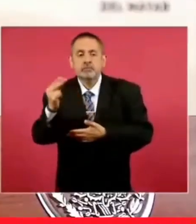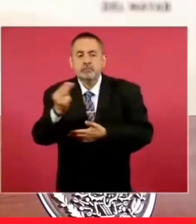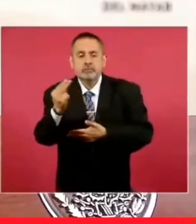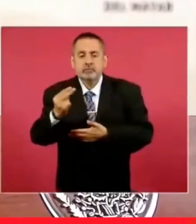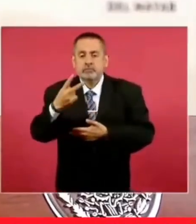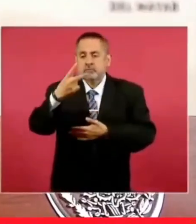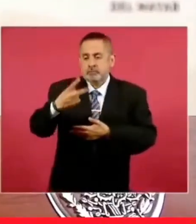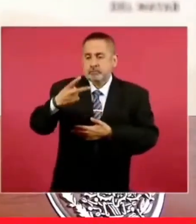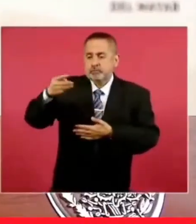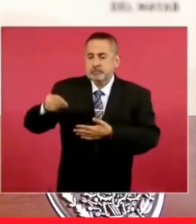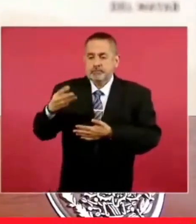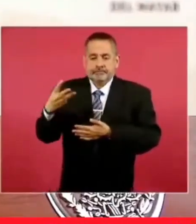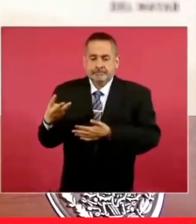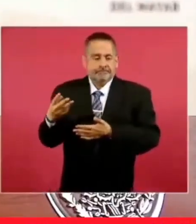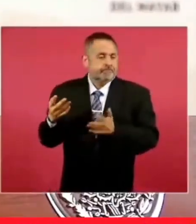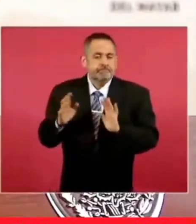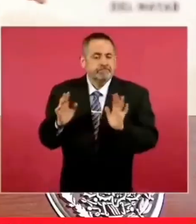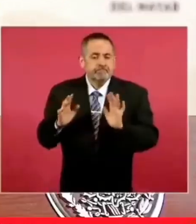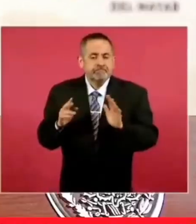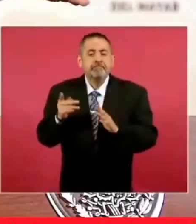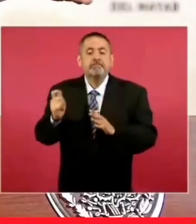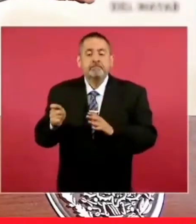calificada, sino de mayoría simple, pero